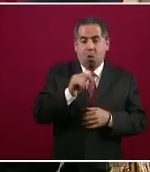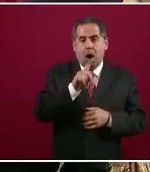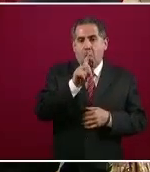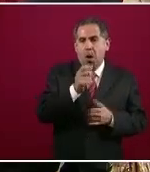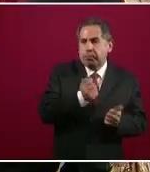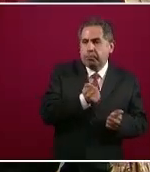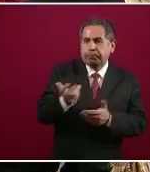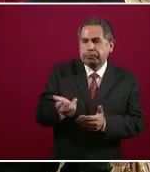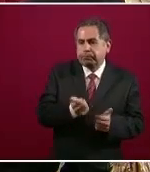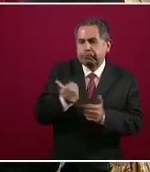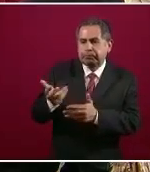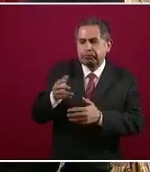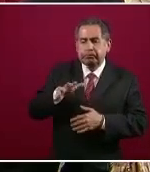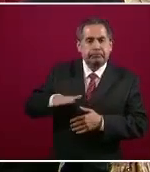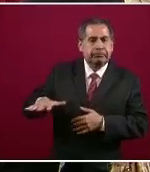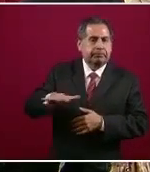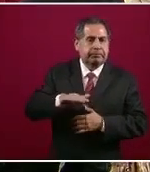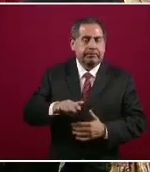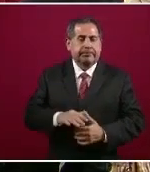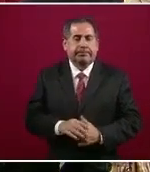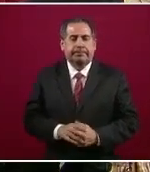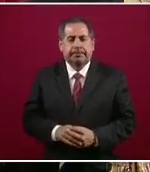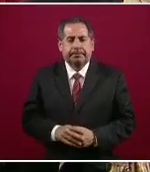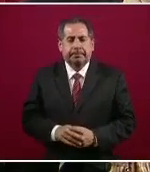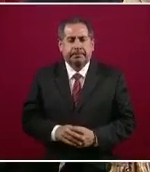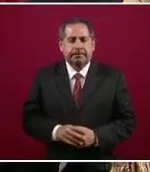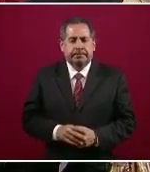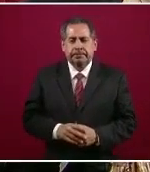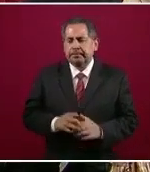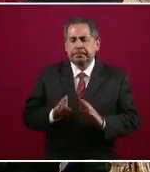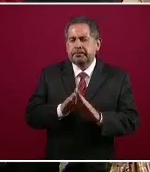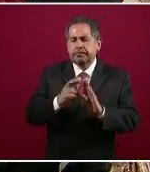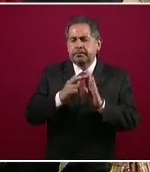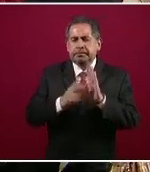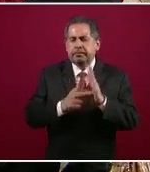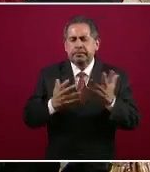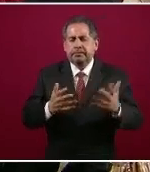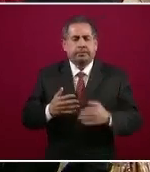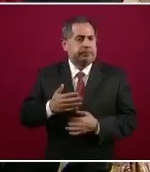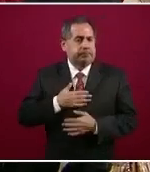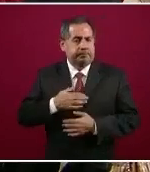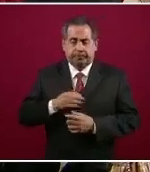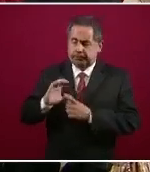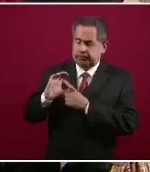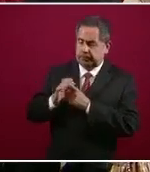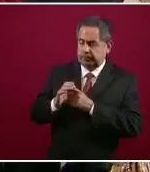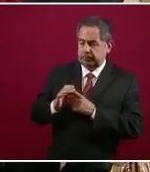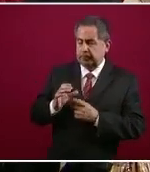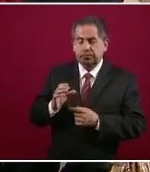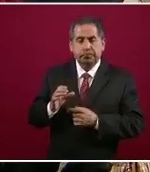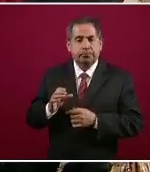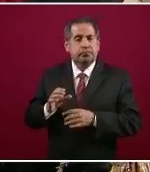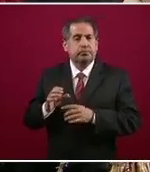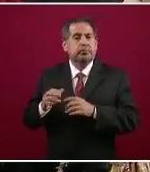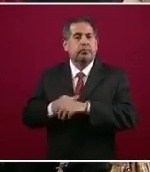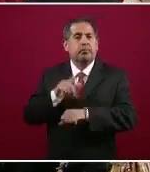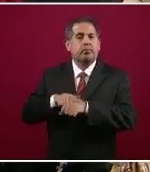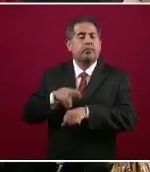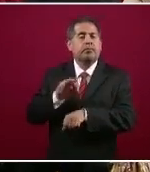La siguiente. ¿Cuál es el protocolo de actuación? La Comisión Nacional de Protección